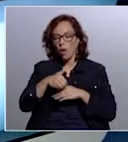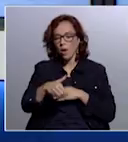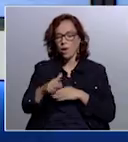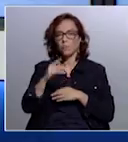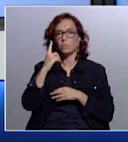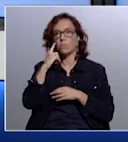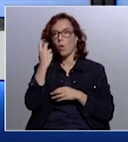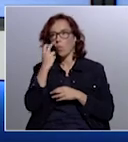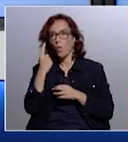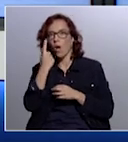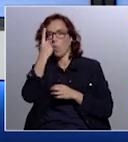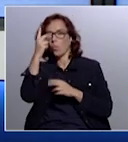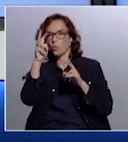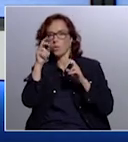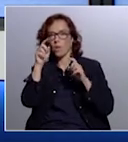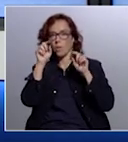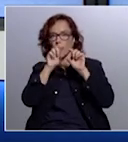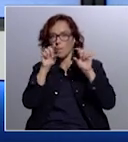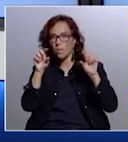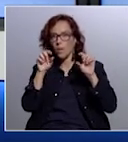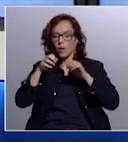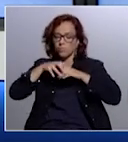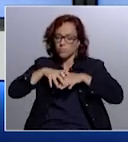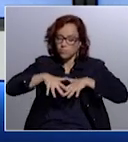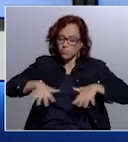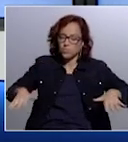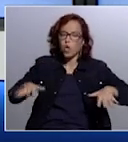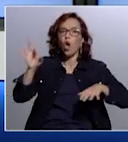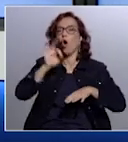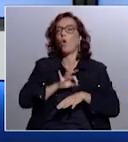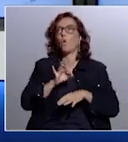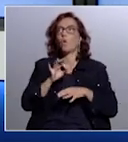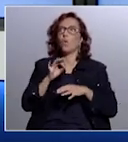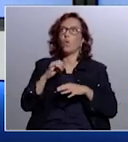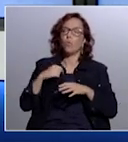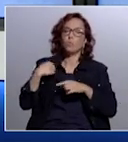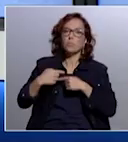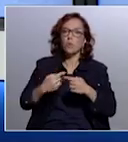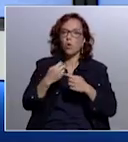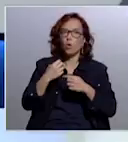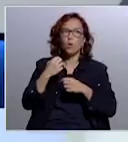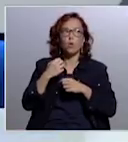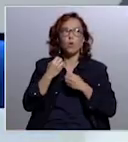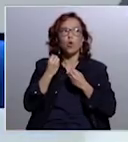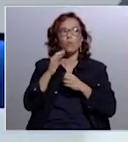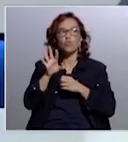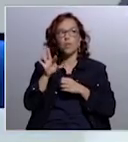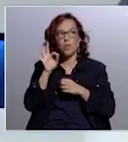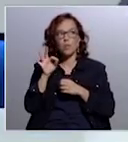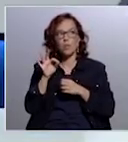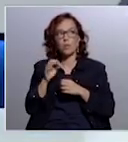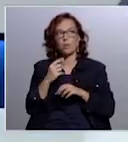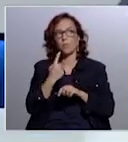acento en algo en particular y decir por acá vamos hay un trabajo que en realidad trae el acumulado de años anteriores como se define eso es con mucha ilusión